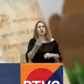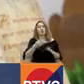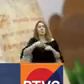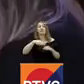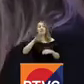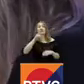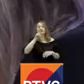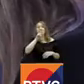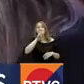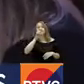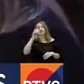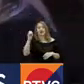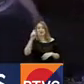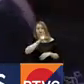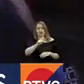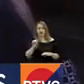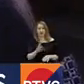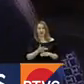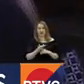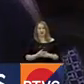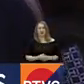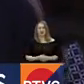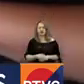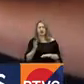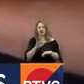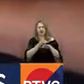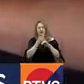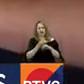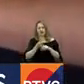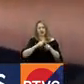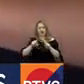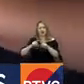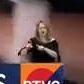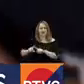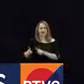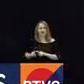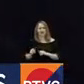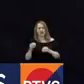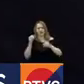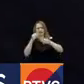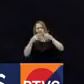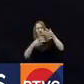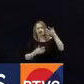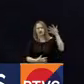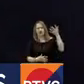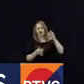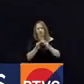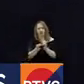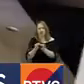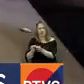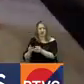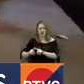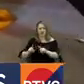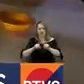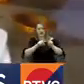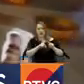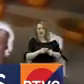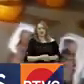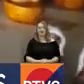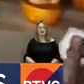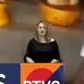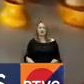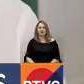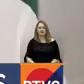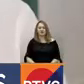artesanos participaron artistas y artesanos de barichara sangil curití charalá zapatoca floridablanca y el distrito especial de